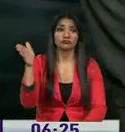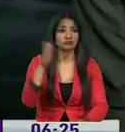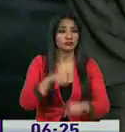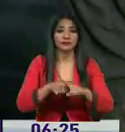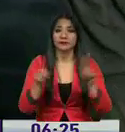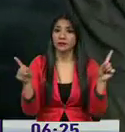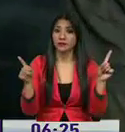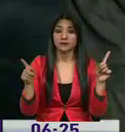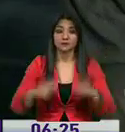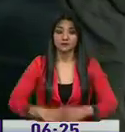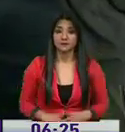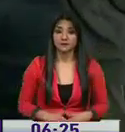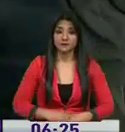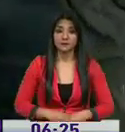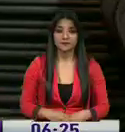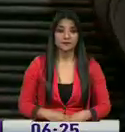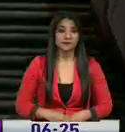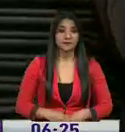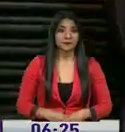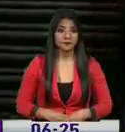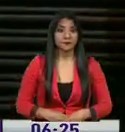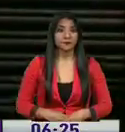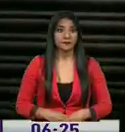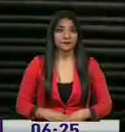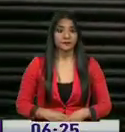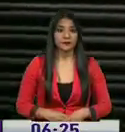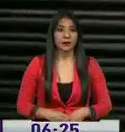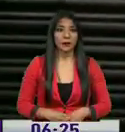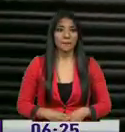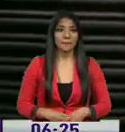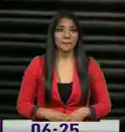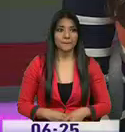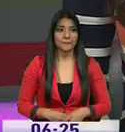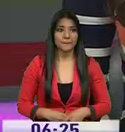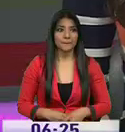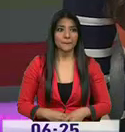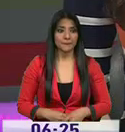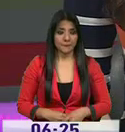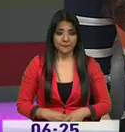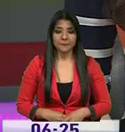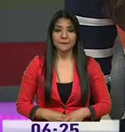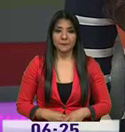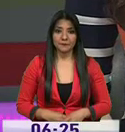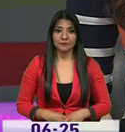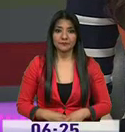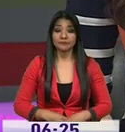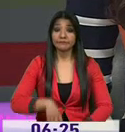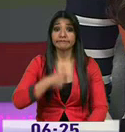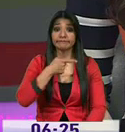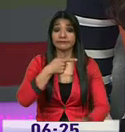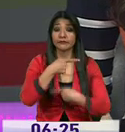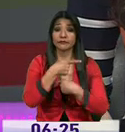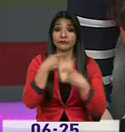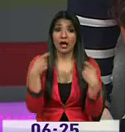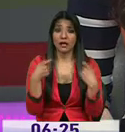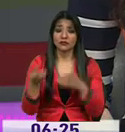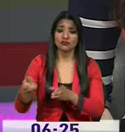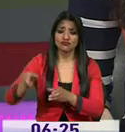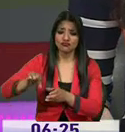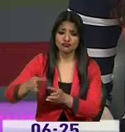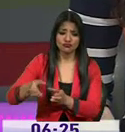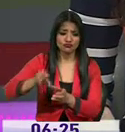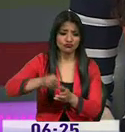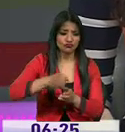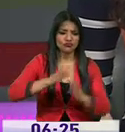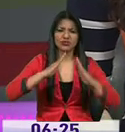distritos, informó Patricia Aldaz. Alcohol adulterado era envasado en un domicilio